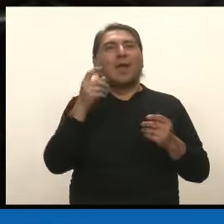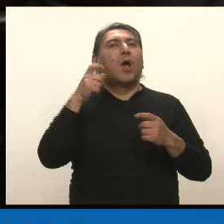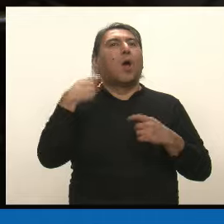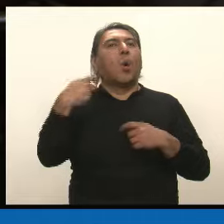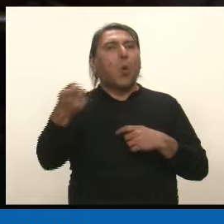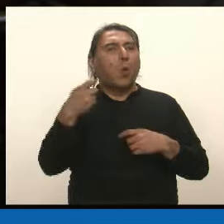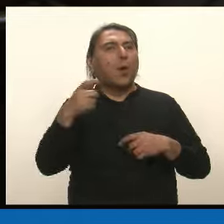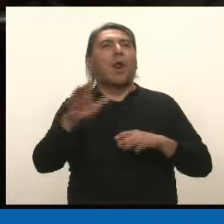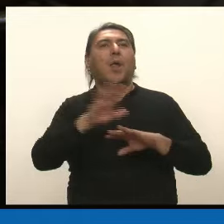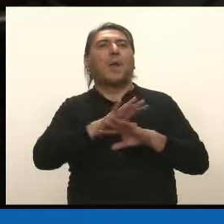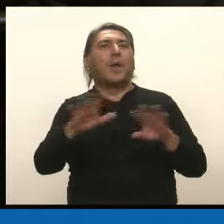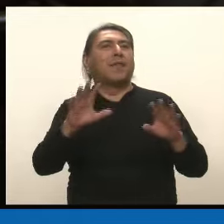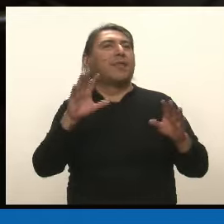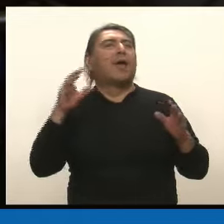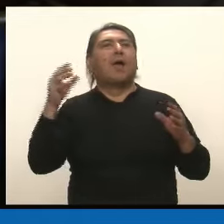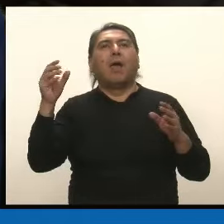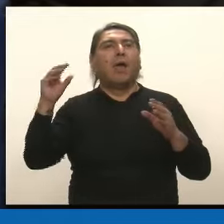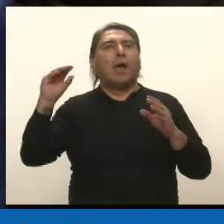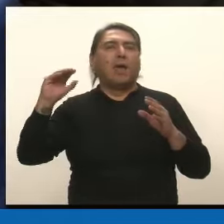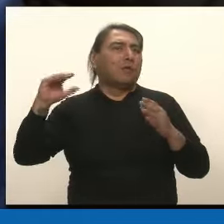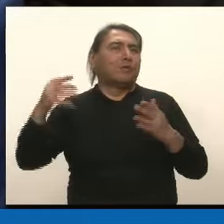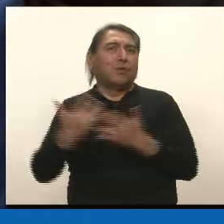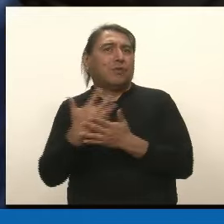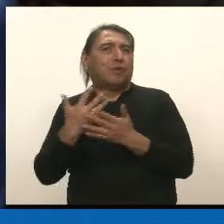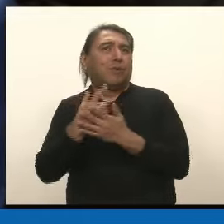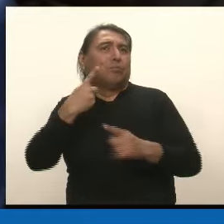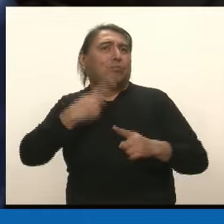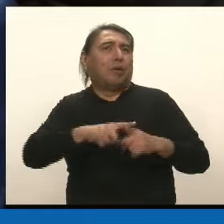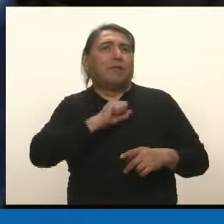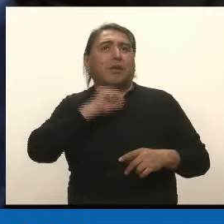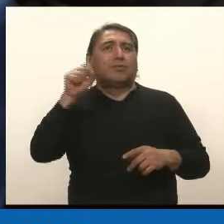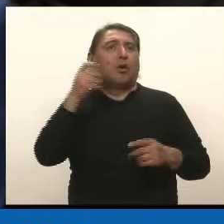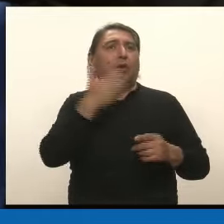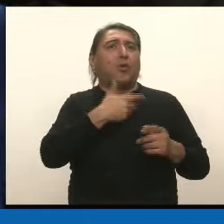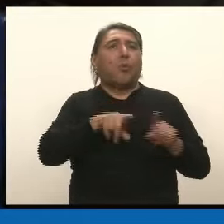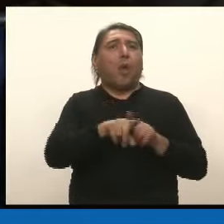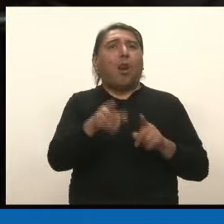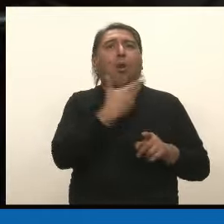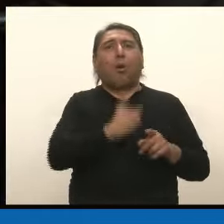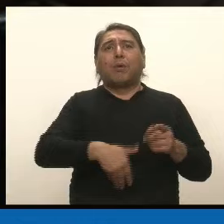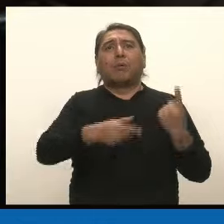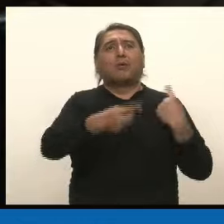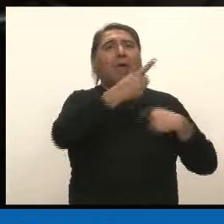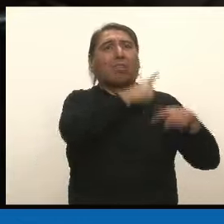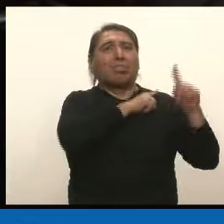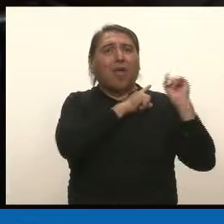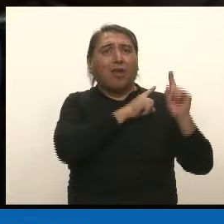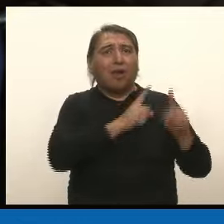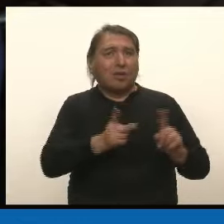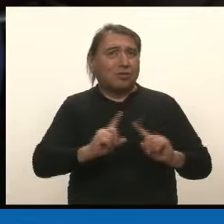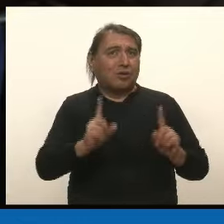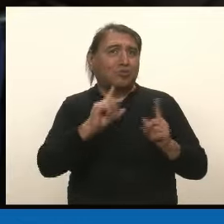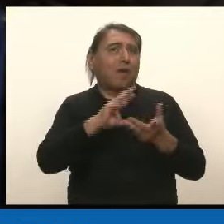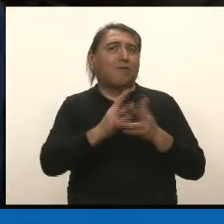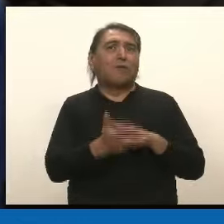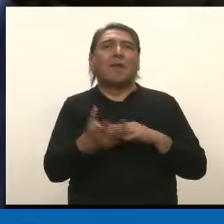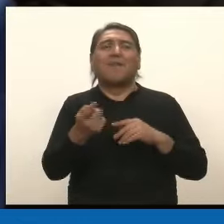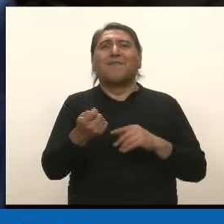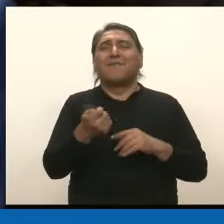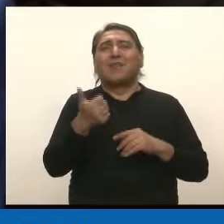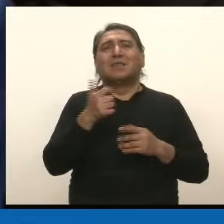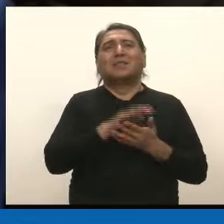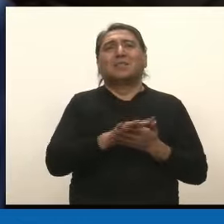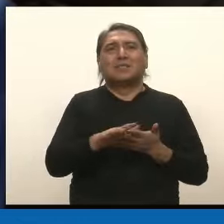perder contra la inflación como venían haciendo en años anteriores es un método sencillo que ajusta